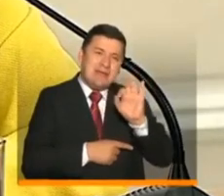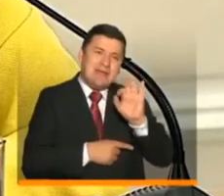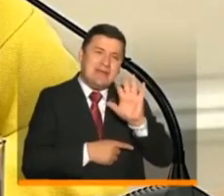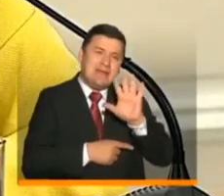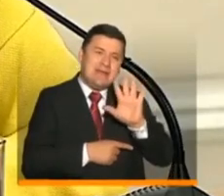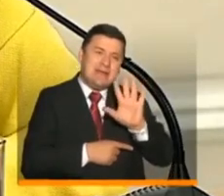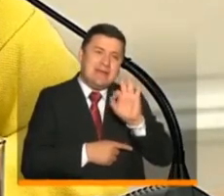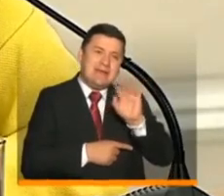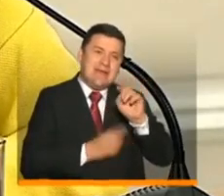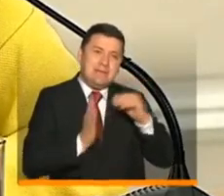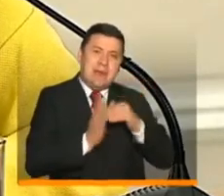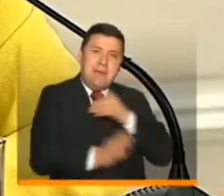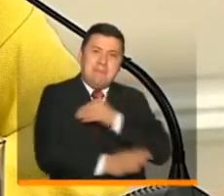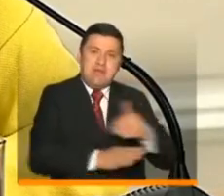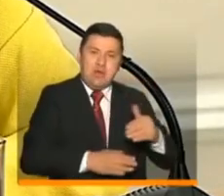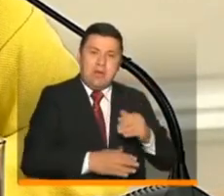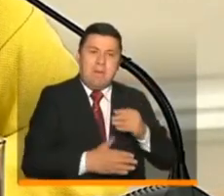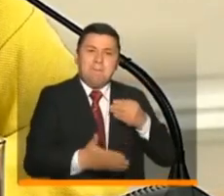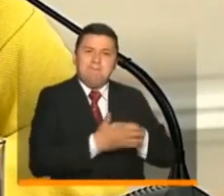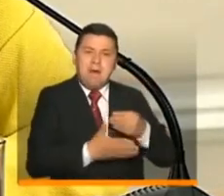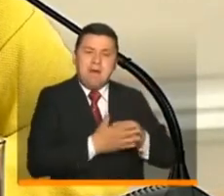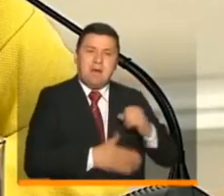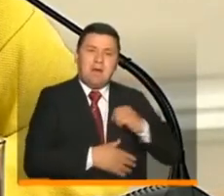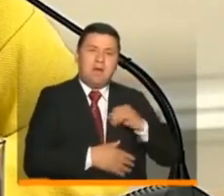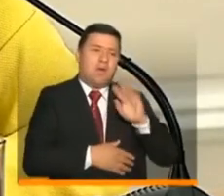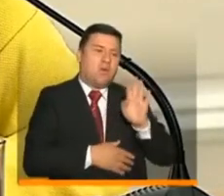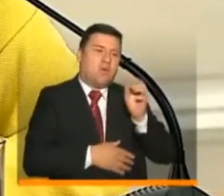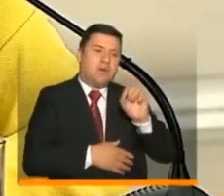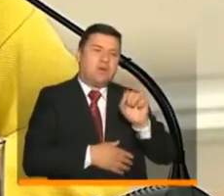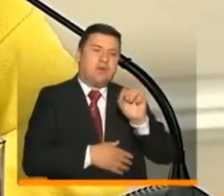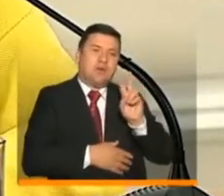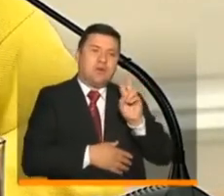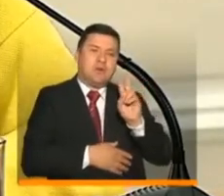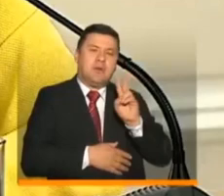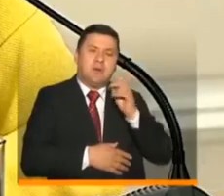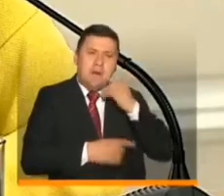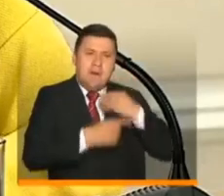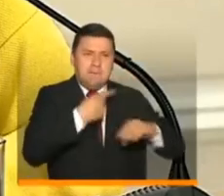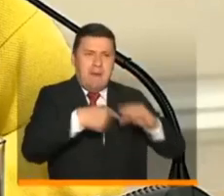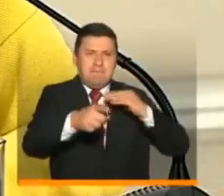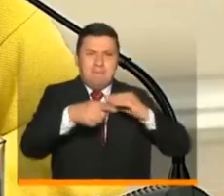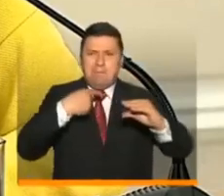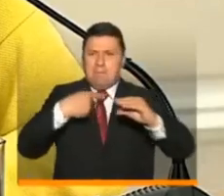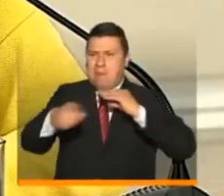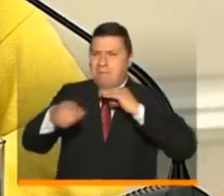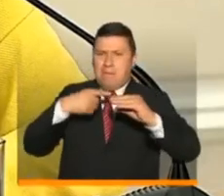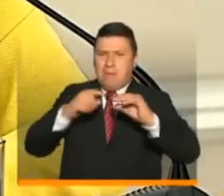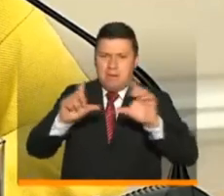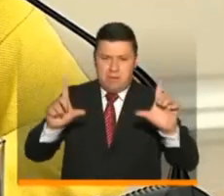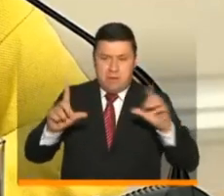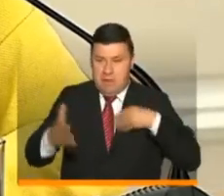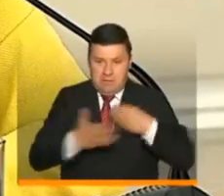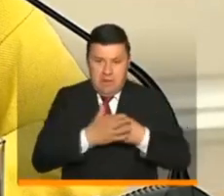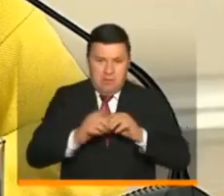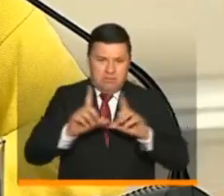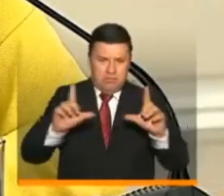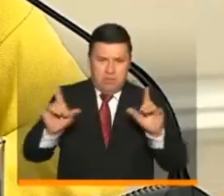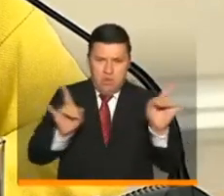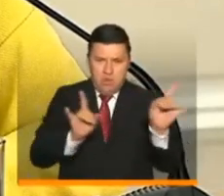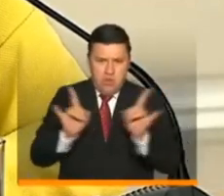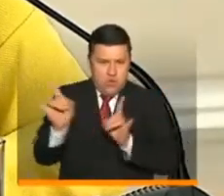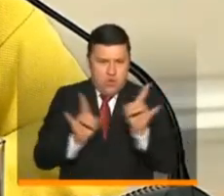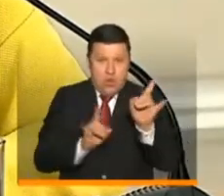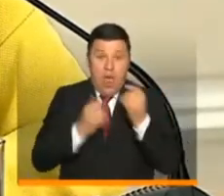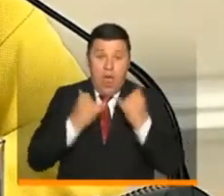536 mil millones de pesos que corresponden a 4,2 millones de transacciones. En este momento estamos casi